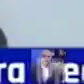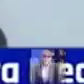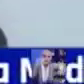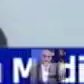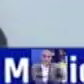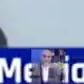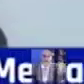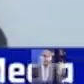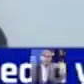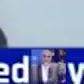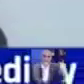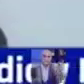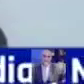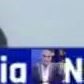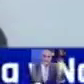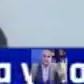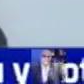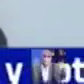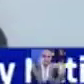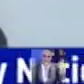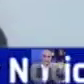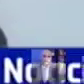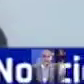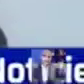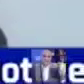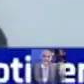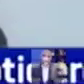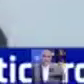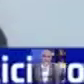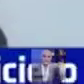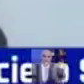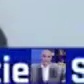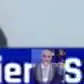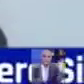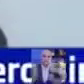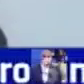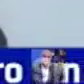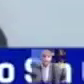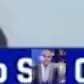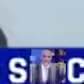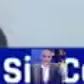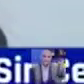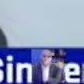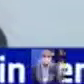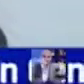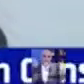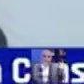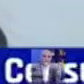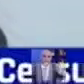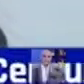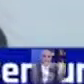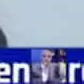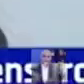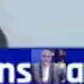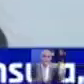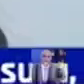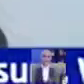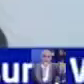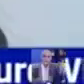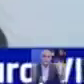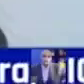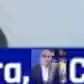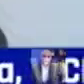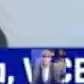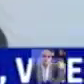otro chapulín que es Gibran Ramírez. Allá estuvo tratando de hacer lo mismo que